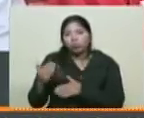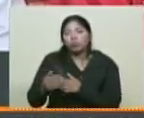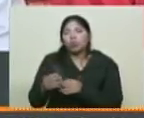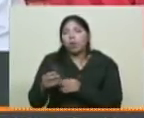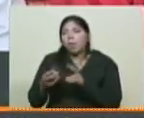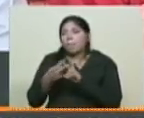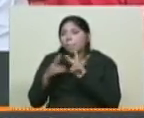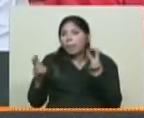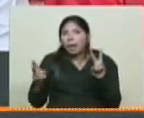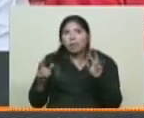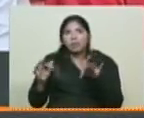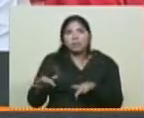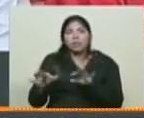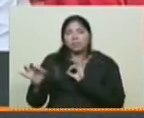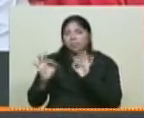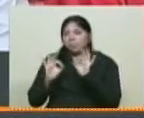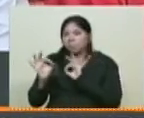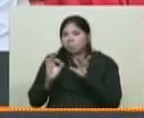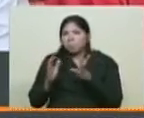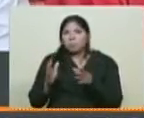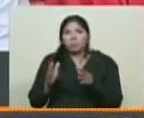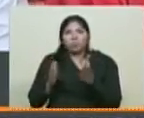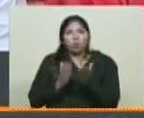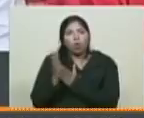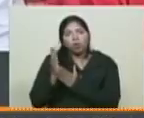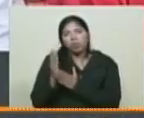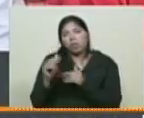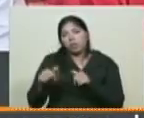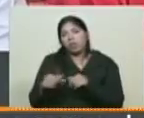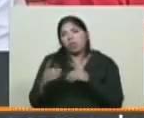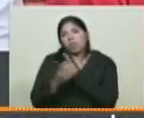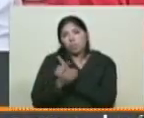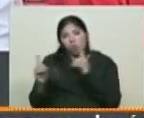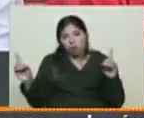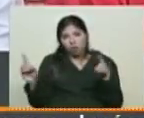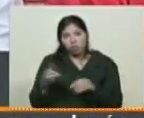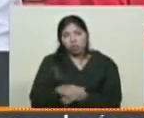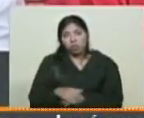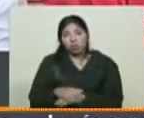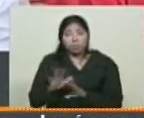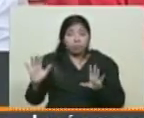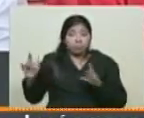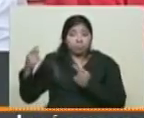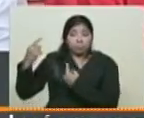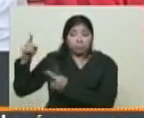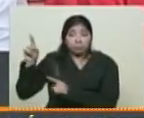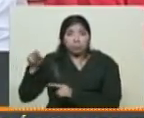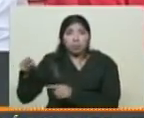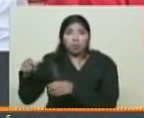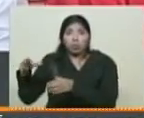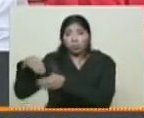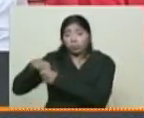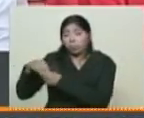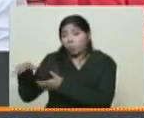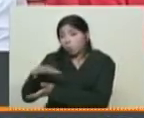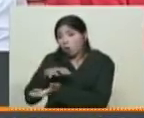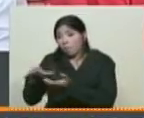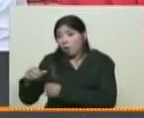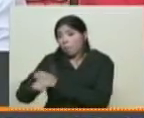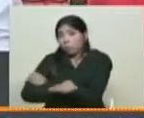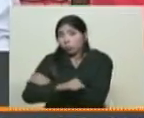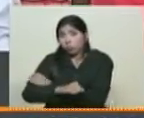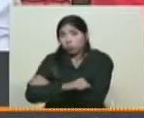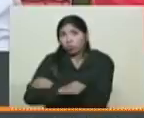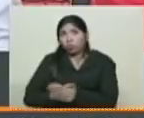todo prepararse para seguir ratificando el camino democrático. Allá y la oposición y la situación interna en lo que en este